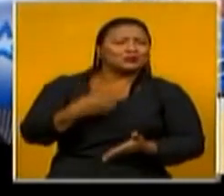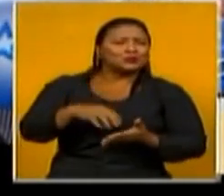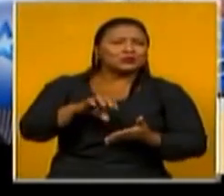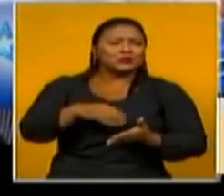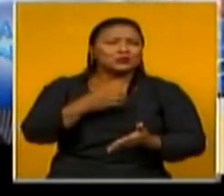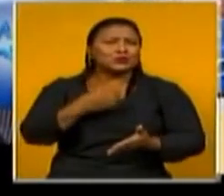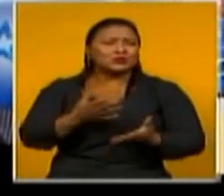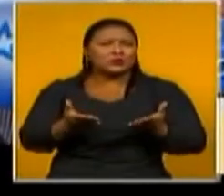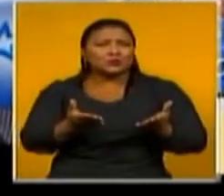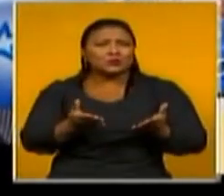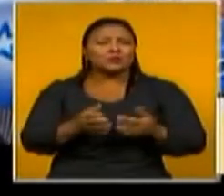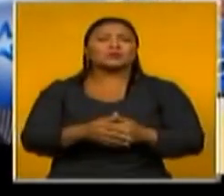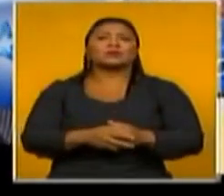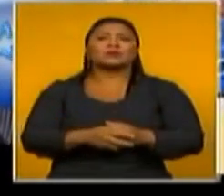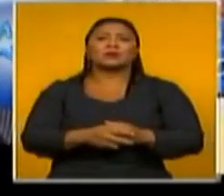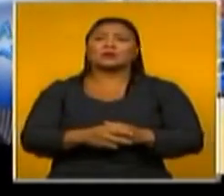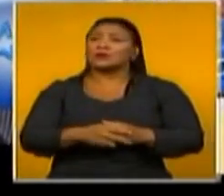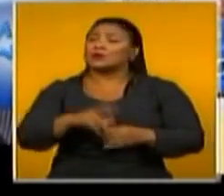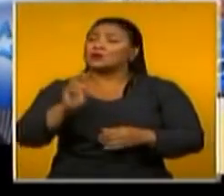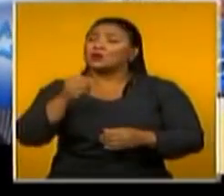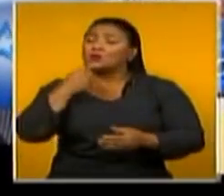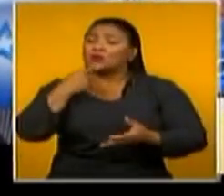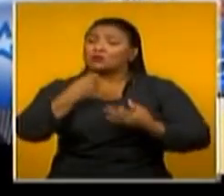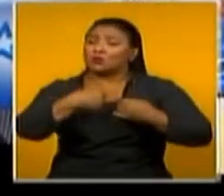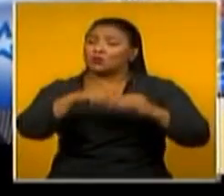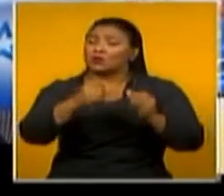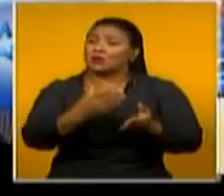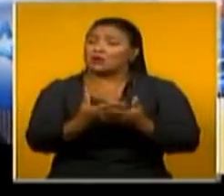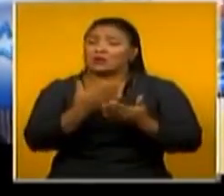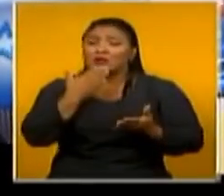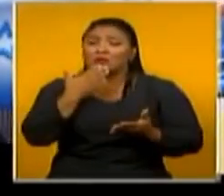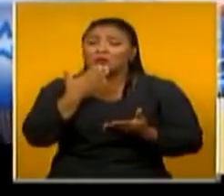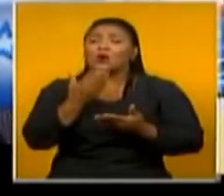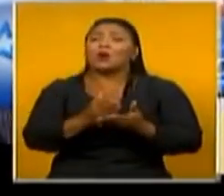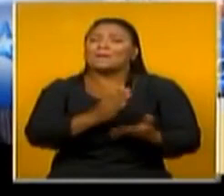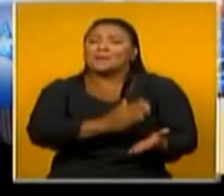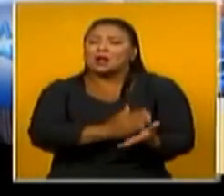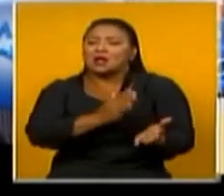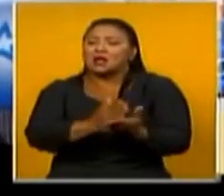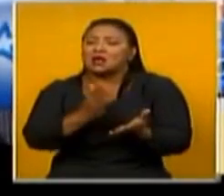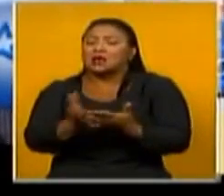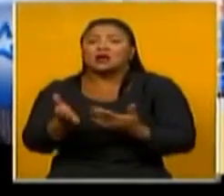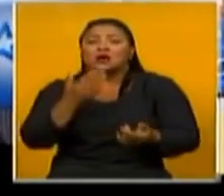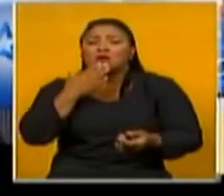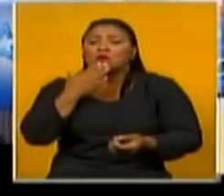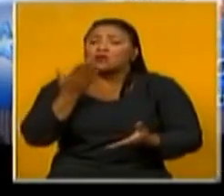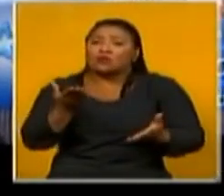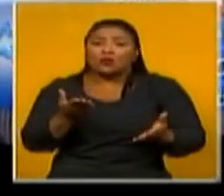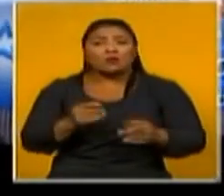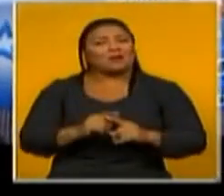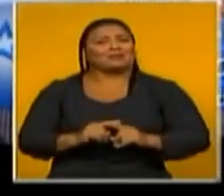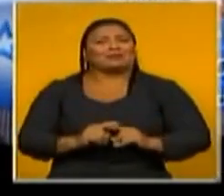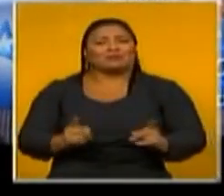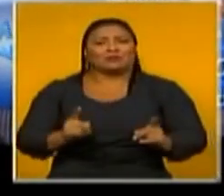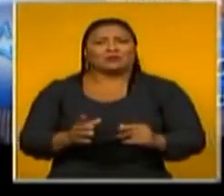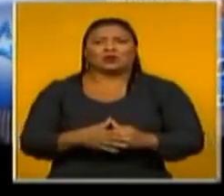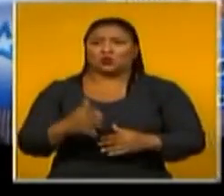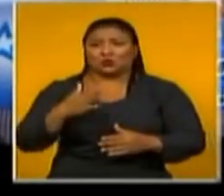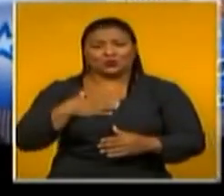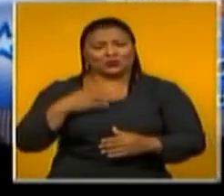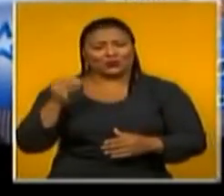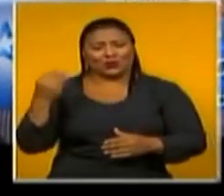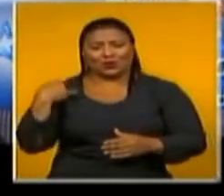ese endeudamiento no ha sido contratado en las mejores condiciones de plazo y de intereses. Y lo peor, yo no tengo